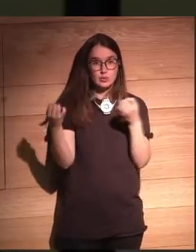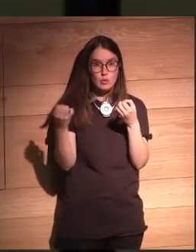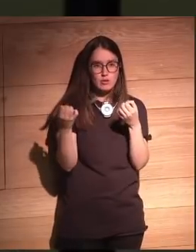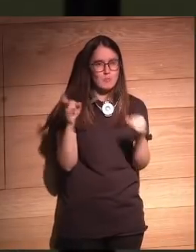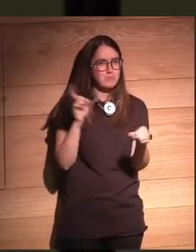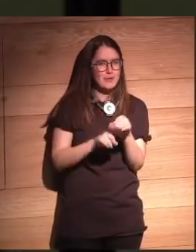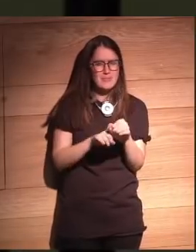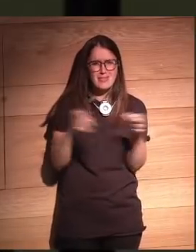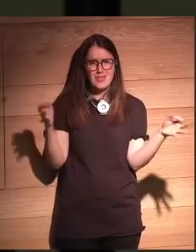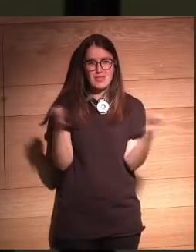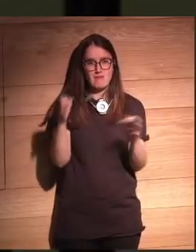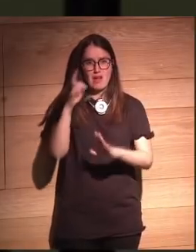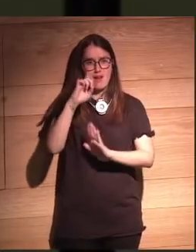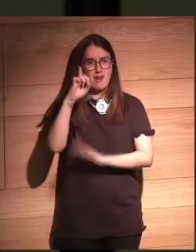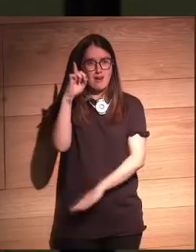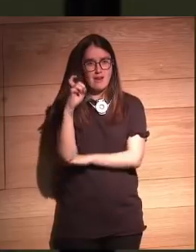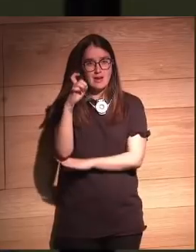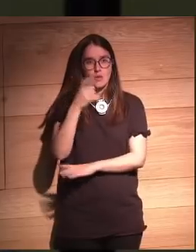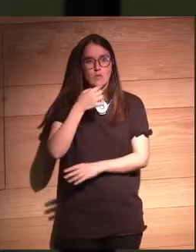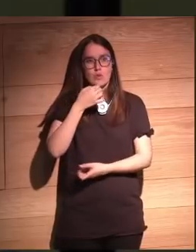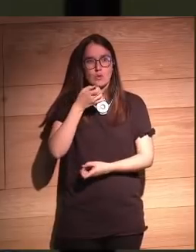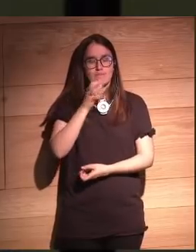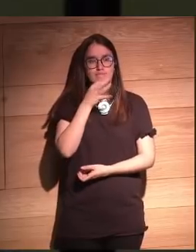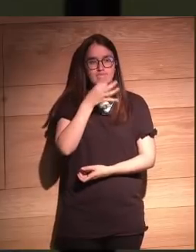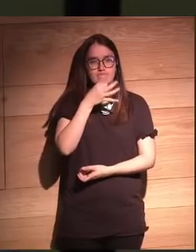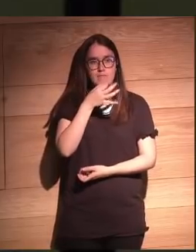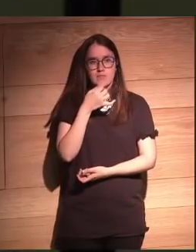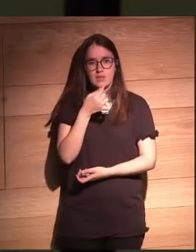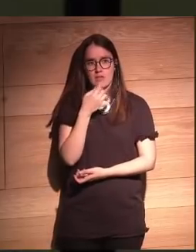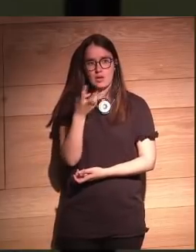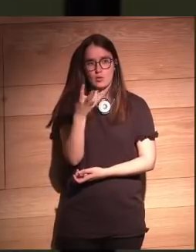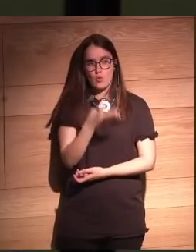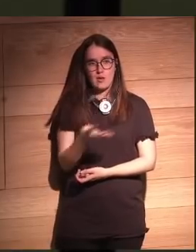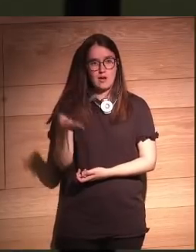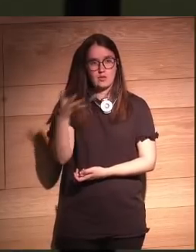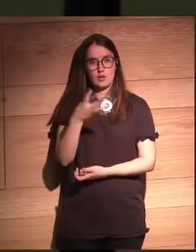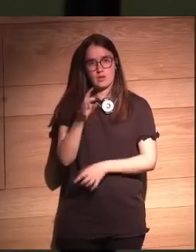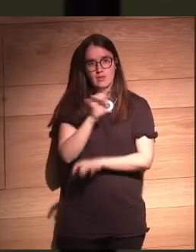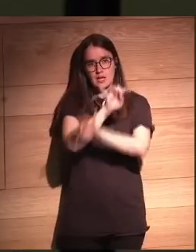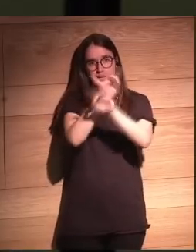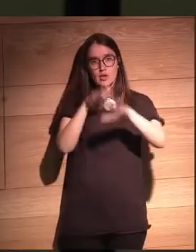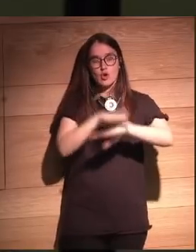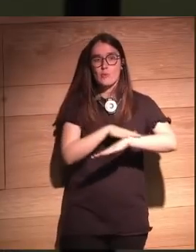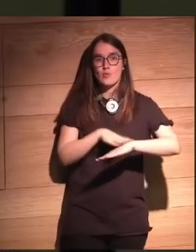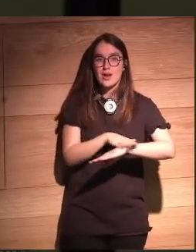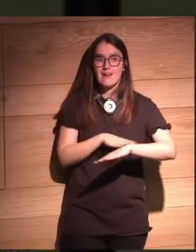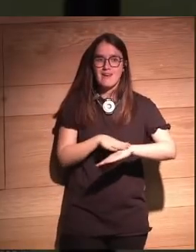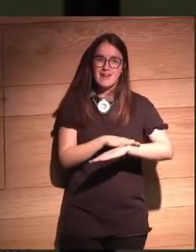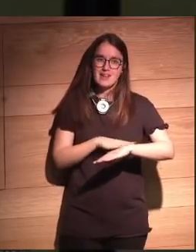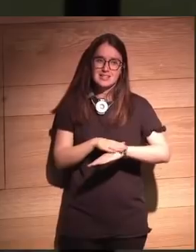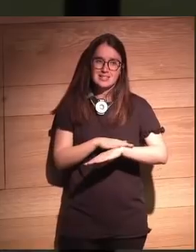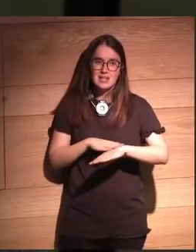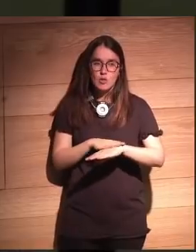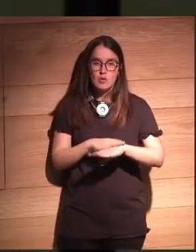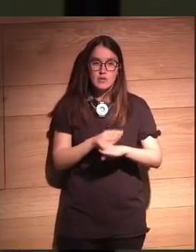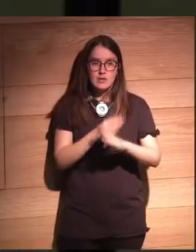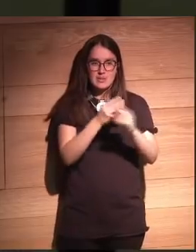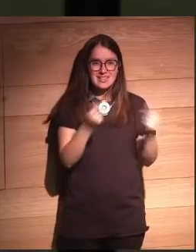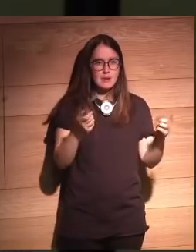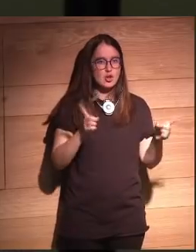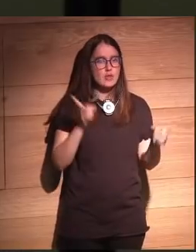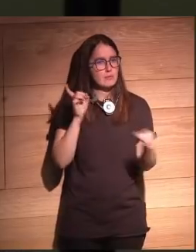¿no? Y yo creo que tanto en las exposiciones vuestras, ¿no? Queda muy patente como el Estado en el orden neoliberal, lejos de desaparecer,